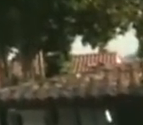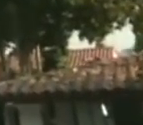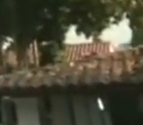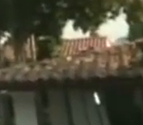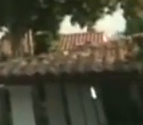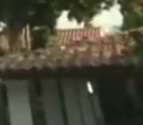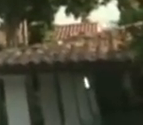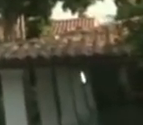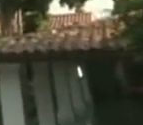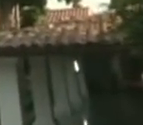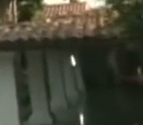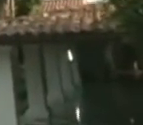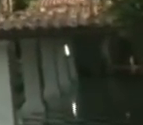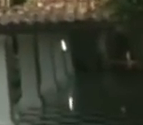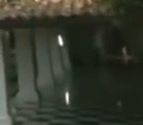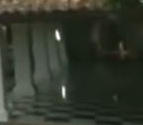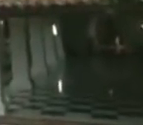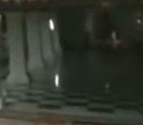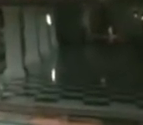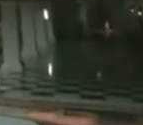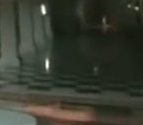desde caracas